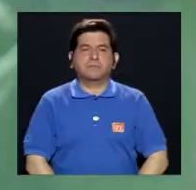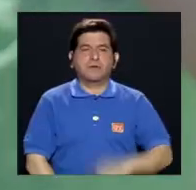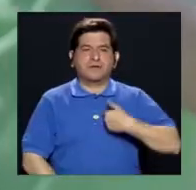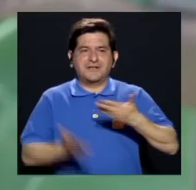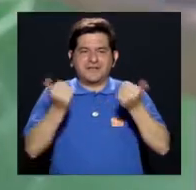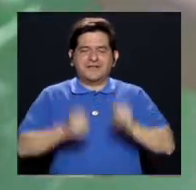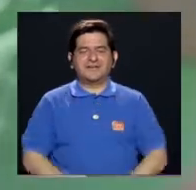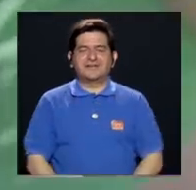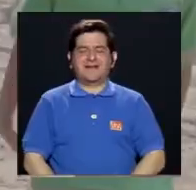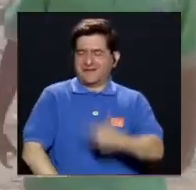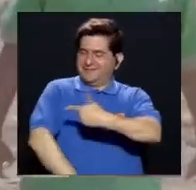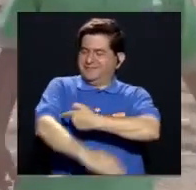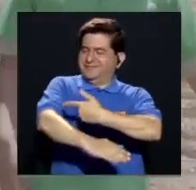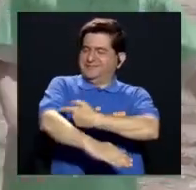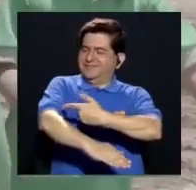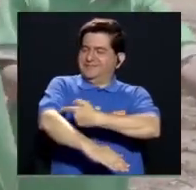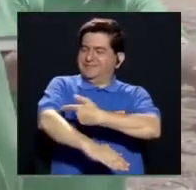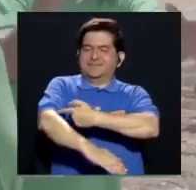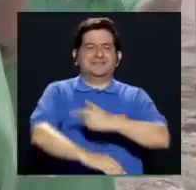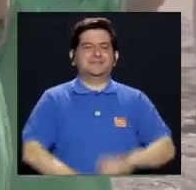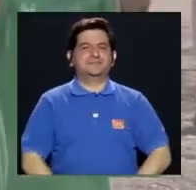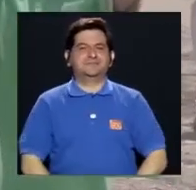Quiero ser enfermero.